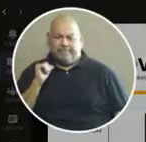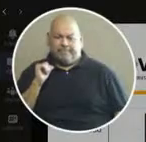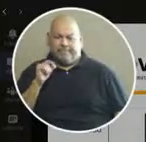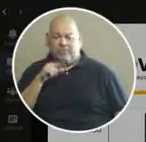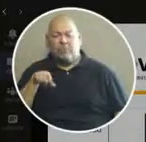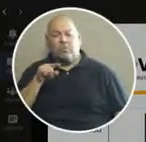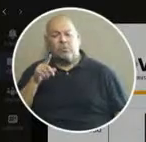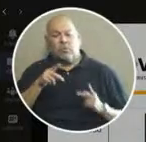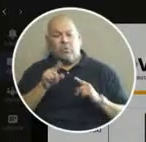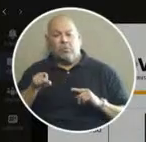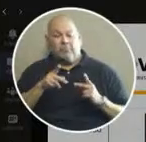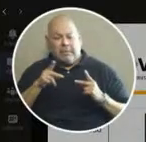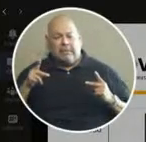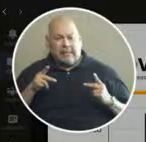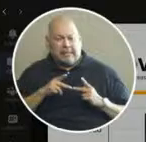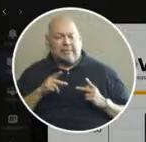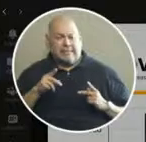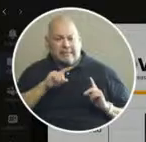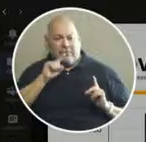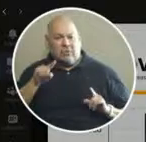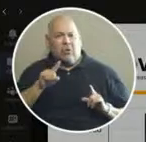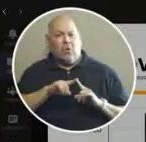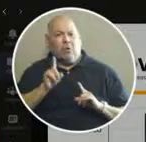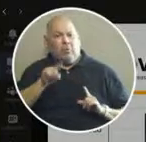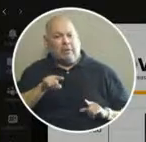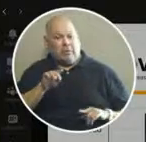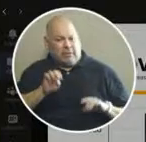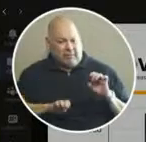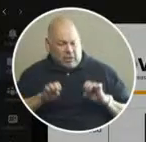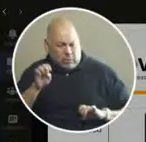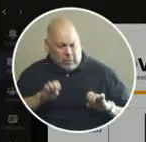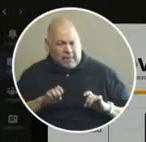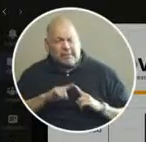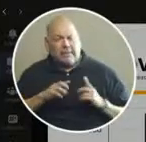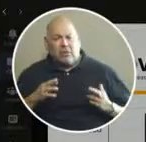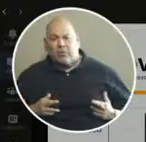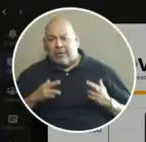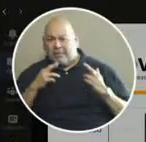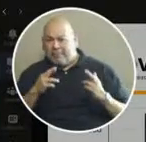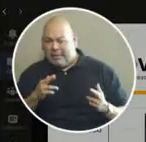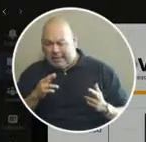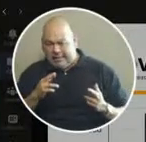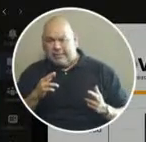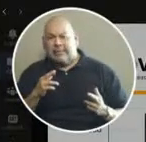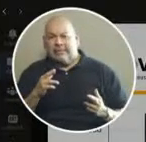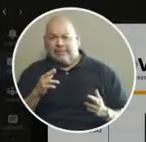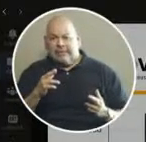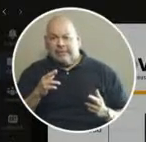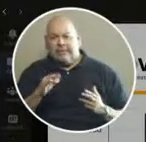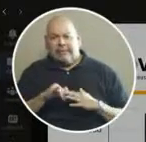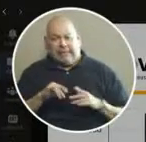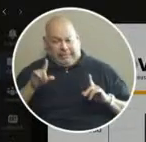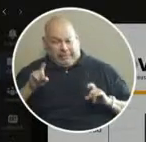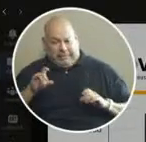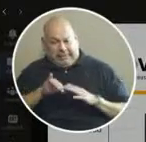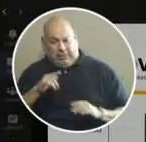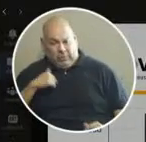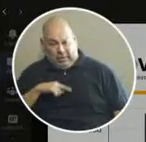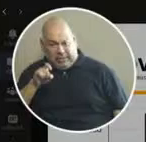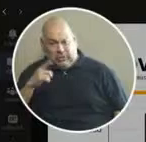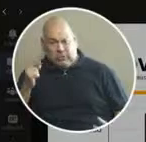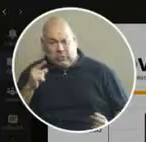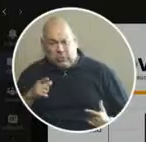estos lugares, hace evaluaciones, recomienda las pruebas que se tienen que